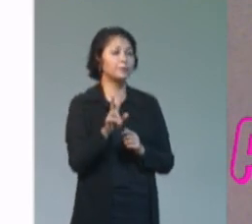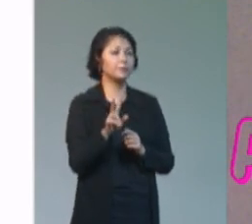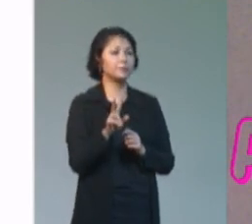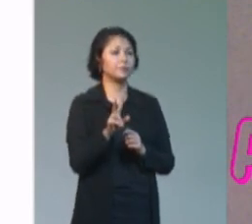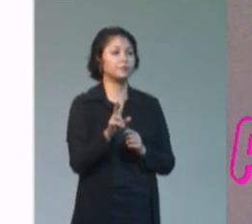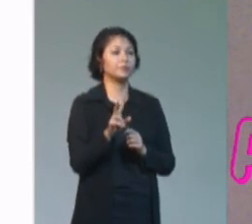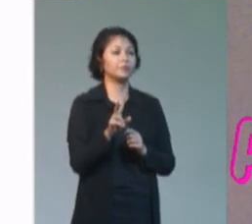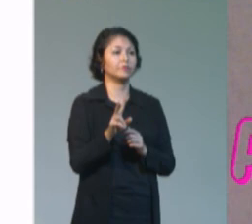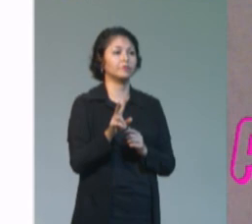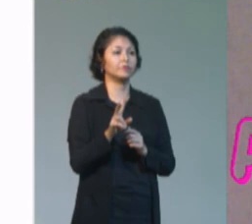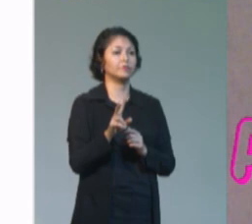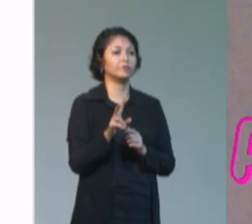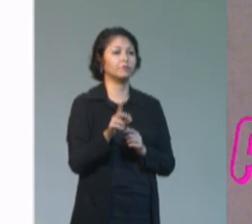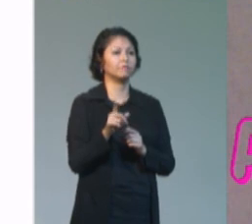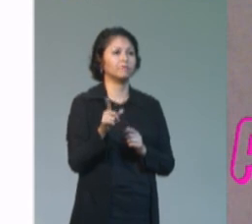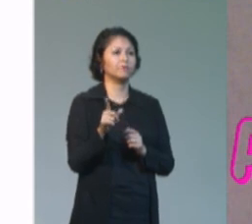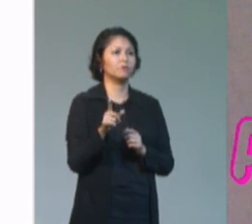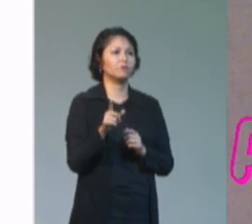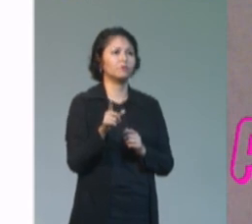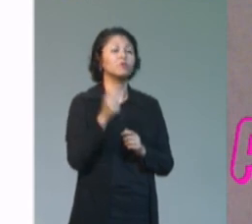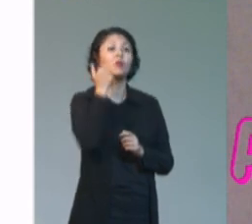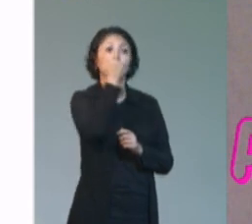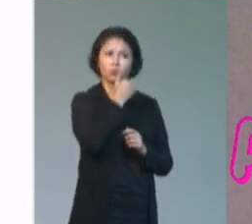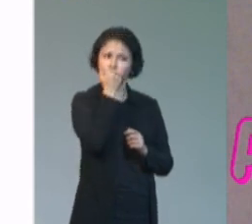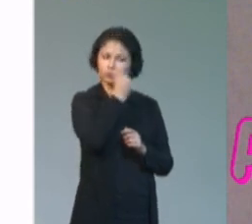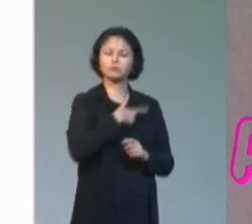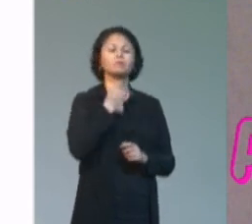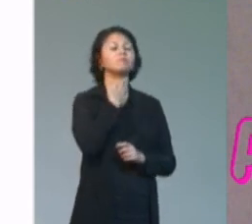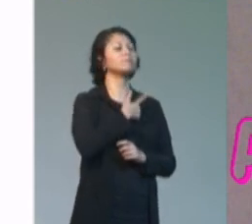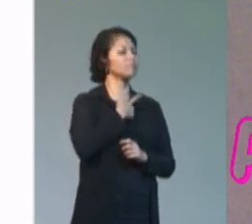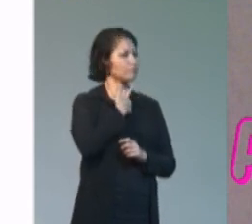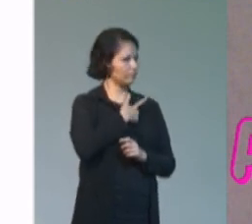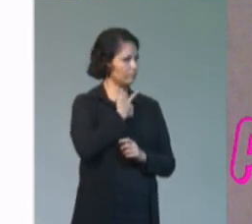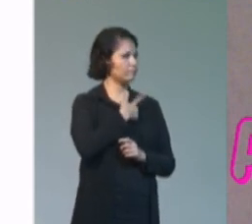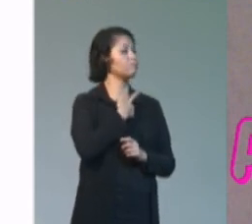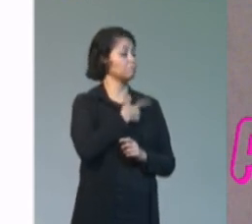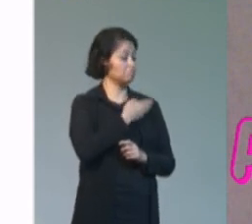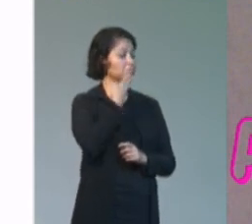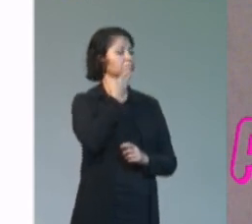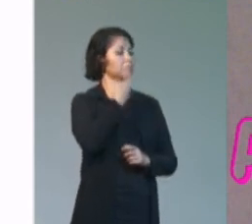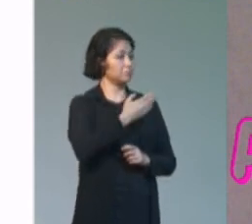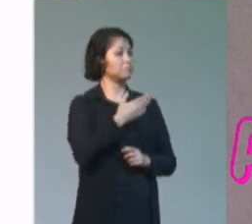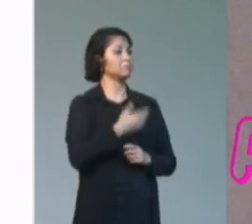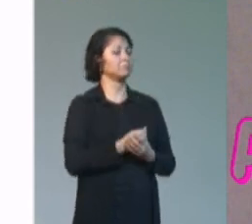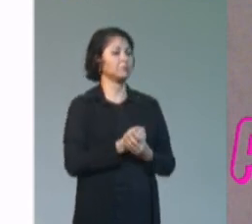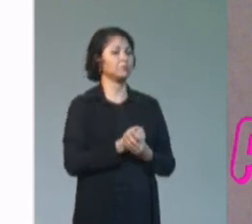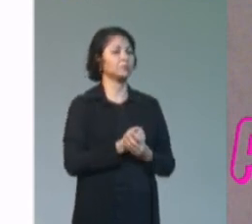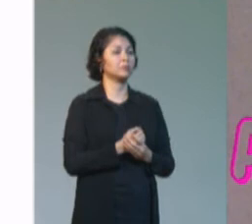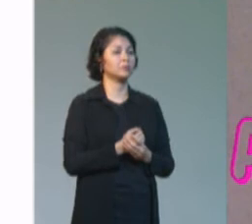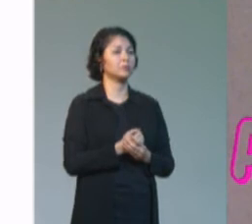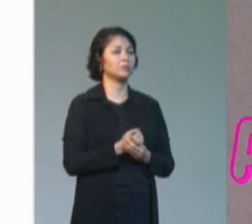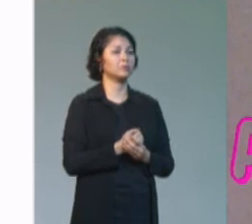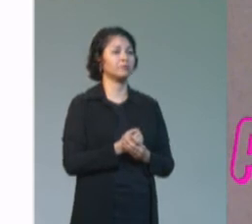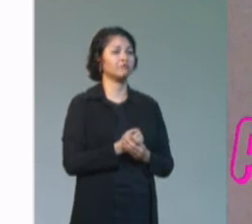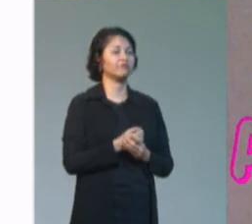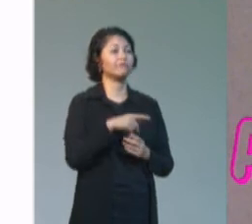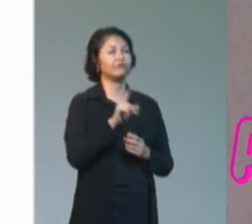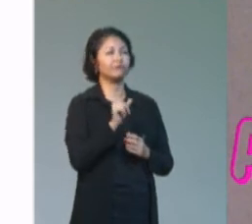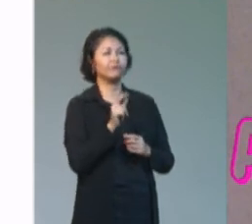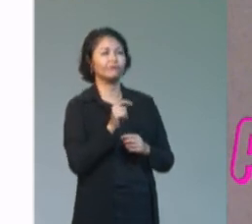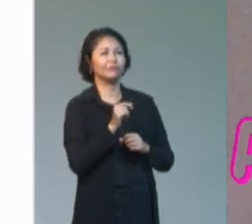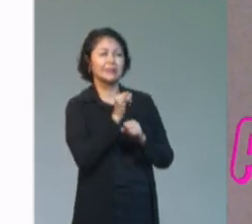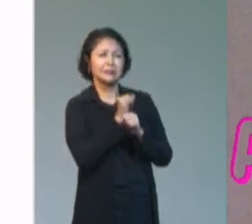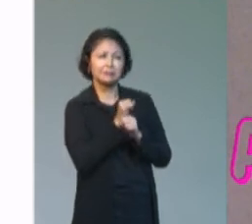uno el grado de satisfacción que los estudiantes tenían eran verdaderamente exitosos y también nos encontramos que había pocas investigaciones